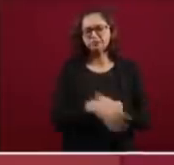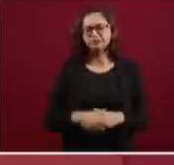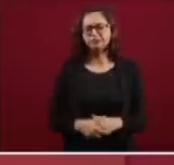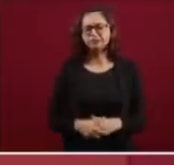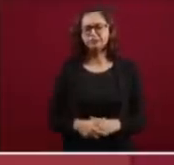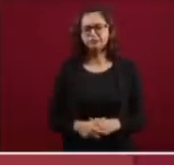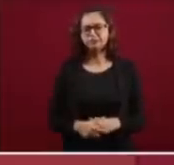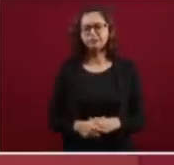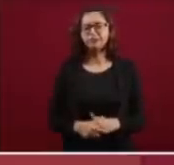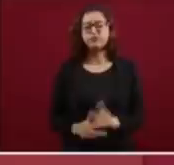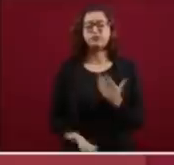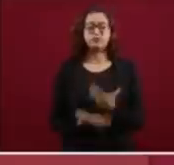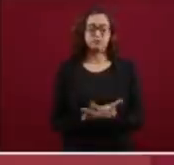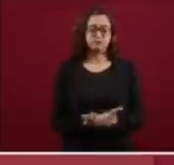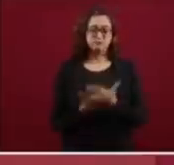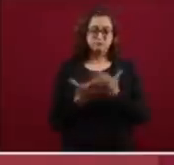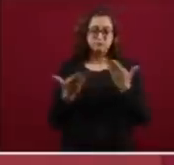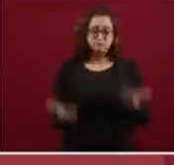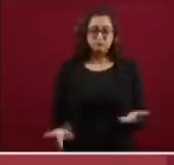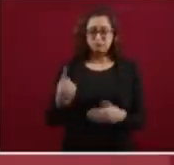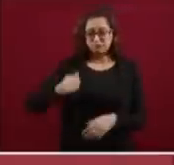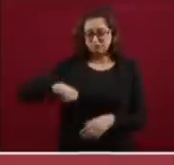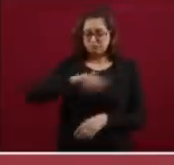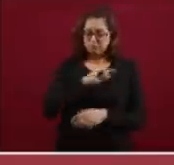llevando a la práctica